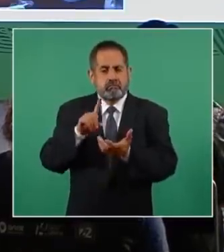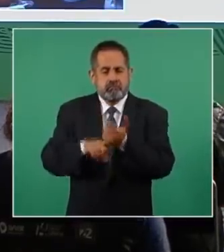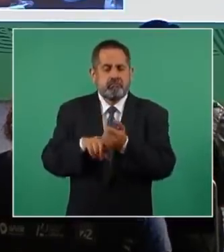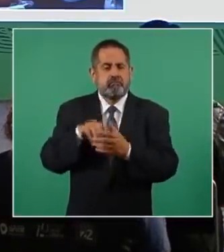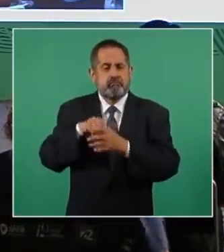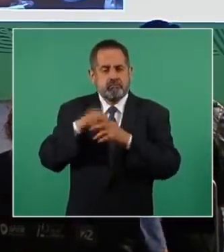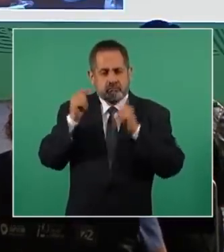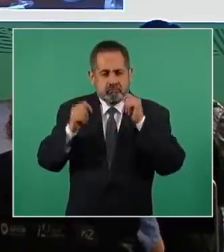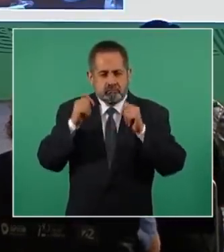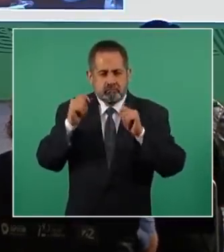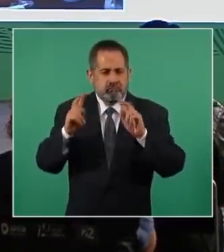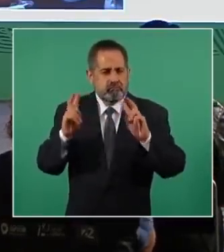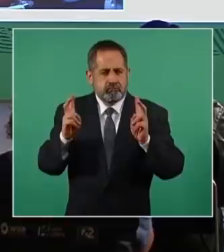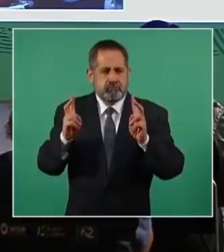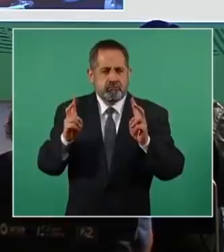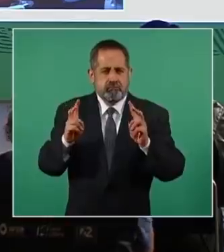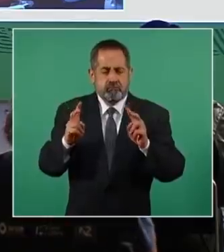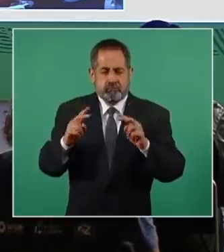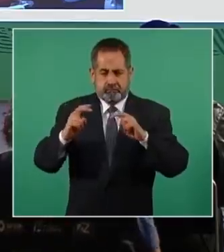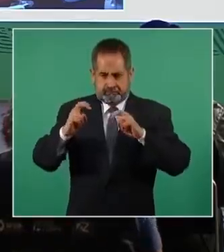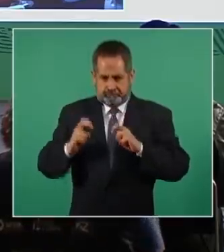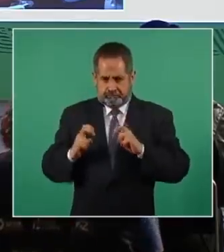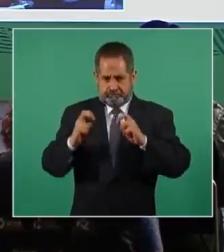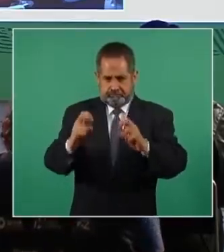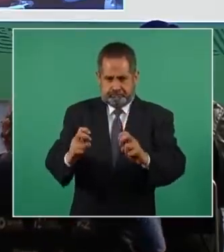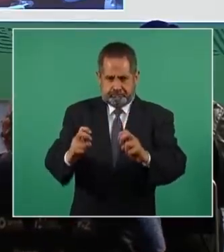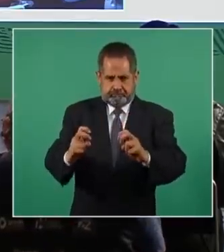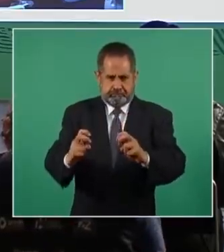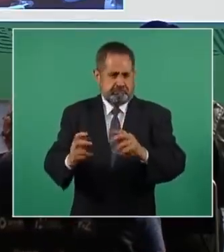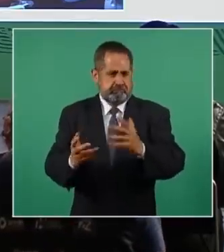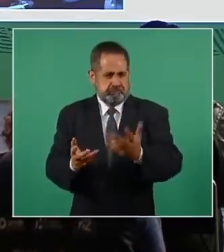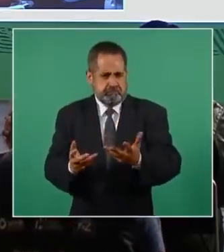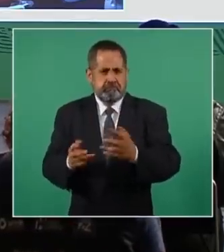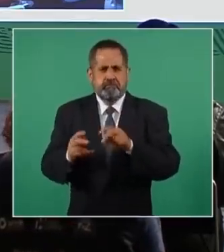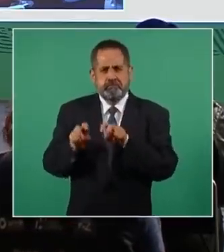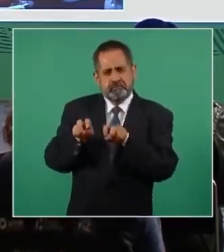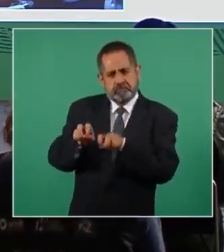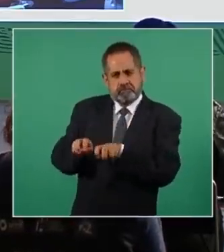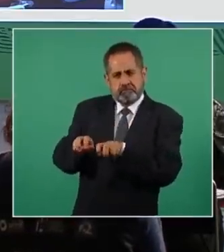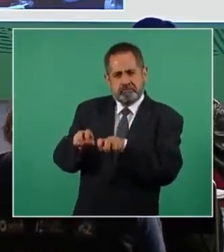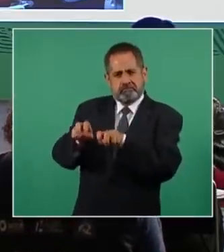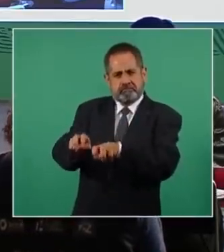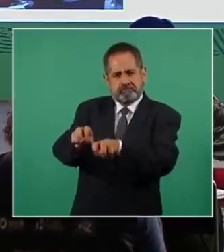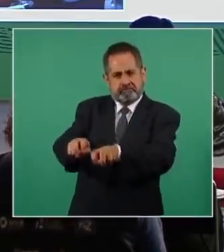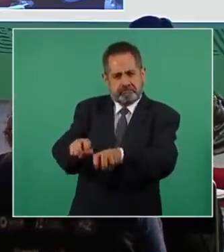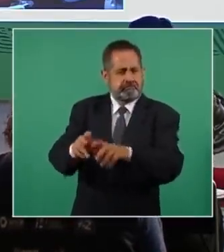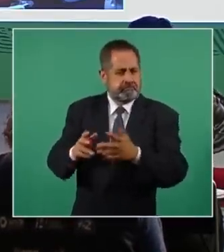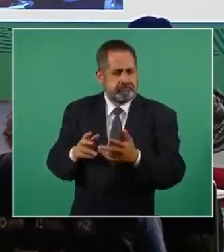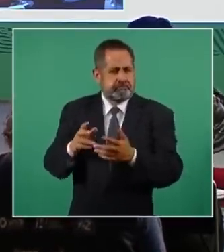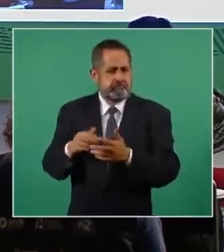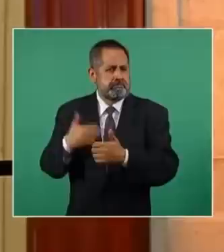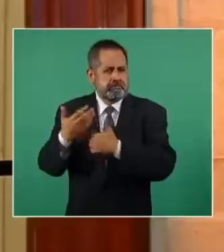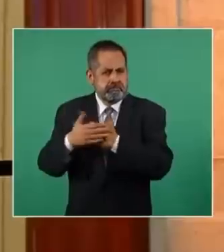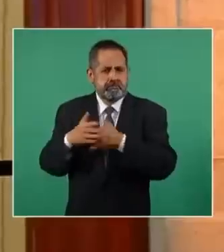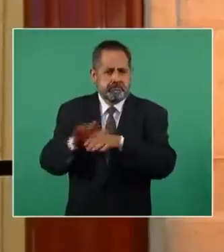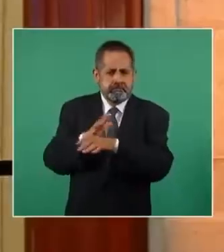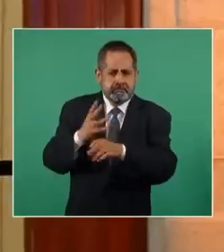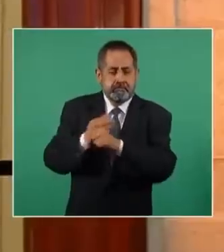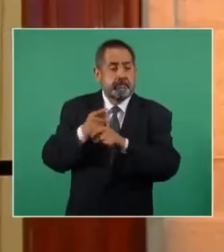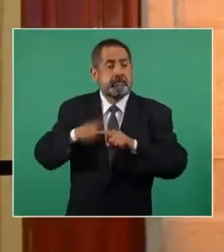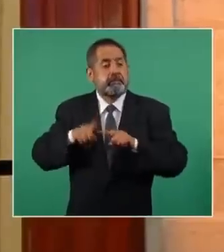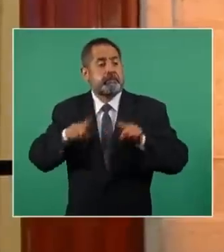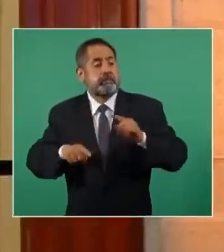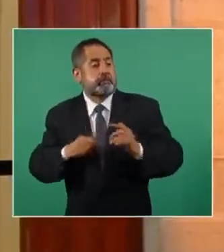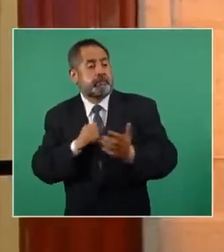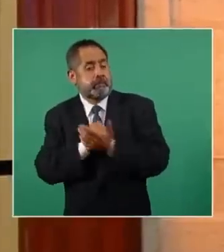turista, ya son dos y dos los asientos. Hay conformaciones, hay diseños, estos se van modificando de acuerdo a las demandas,